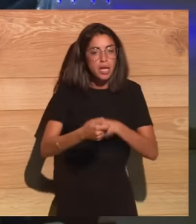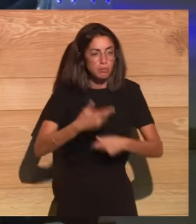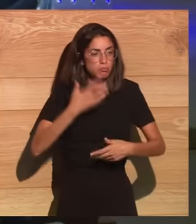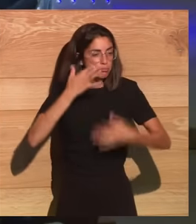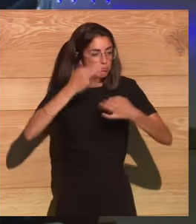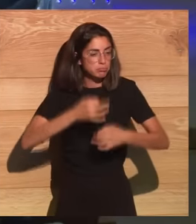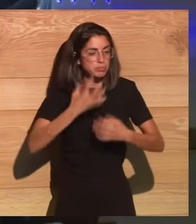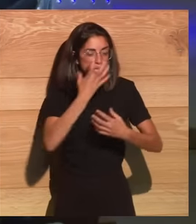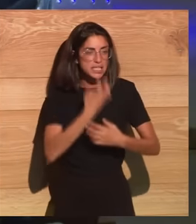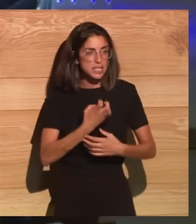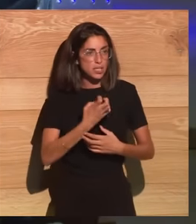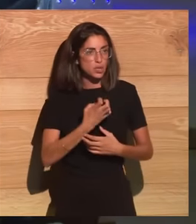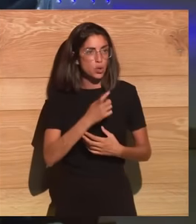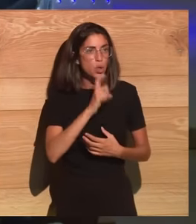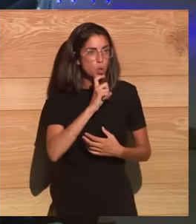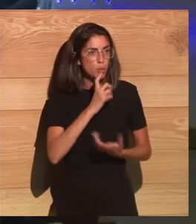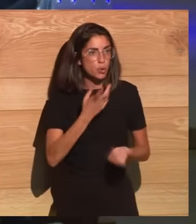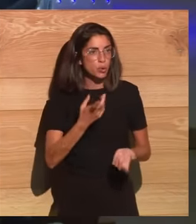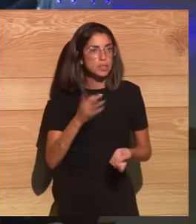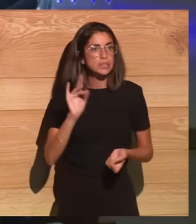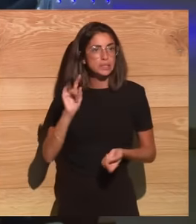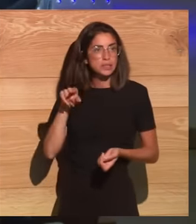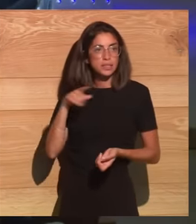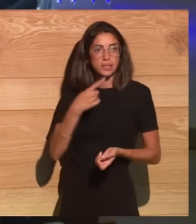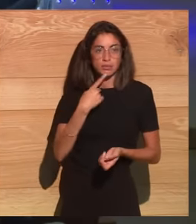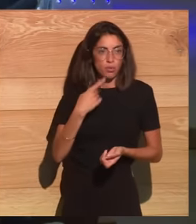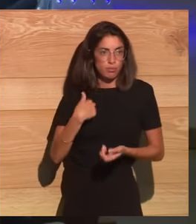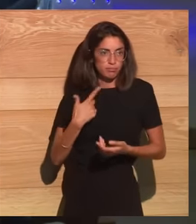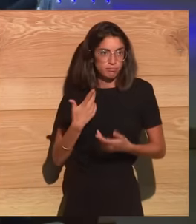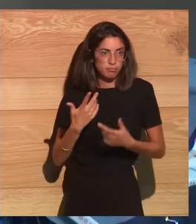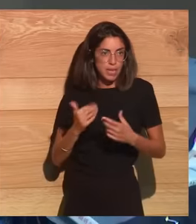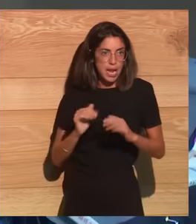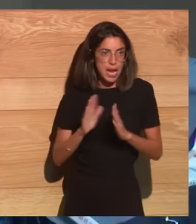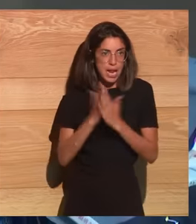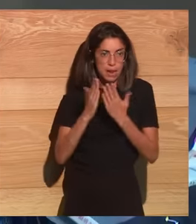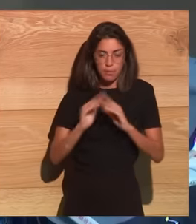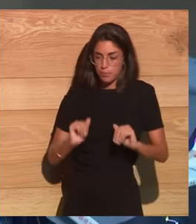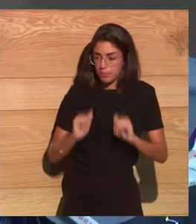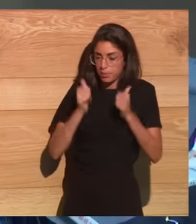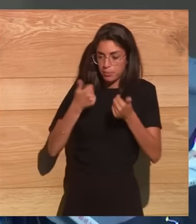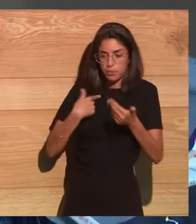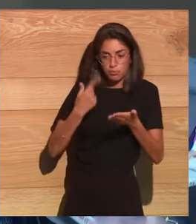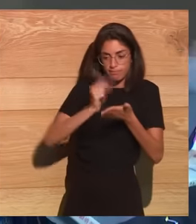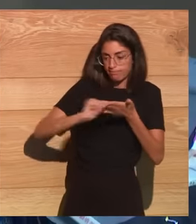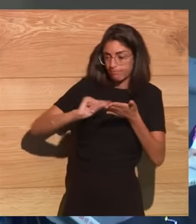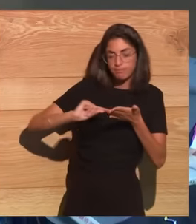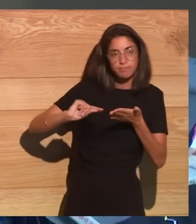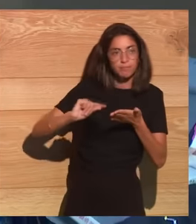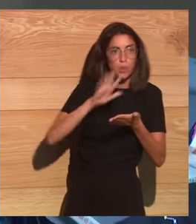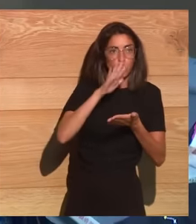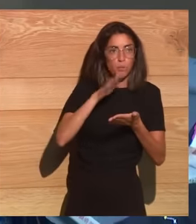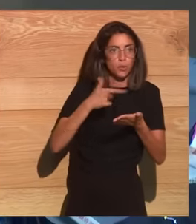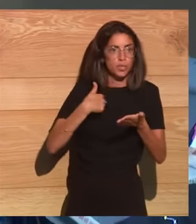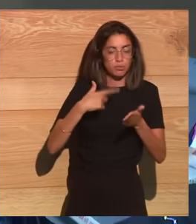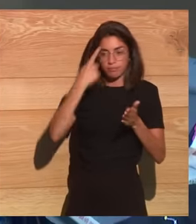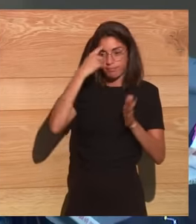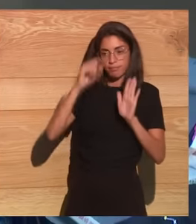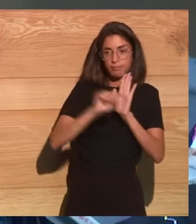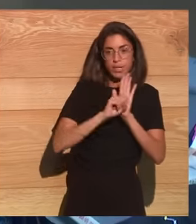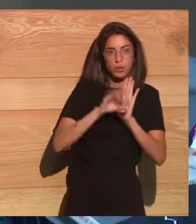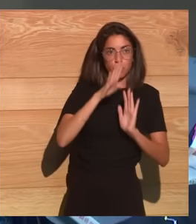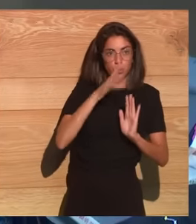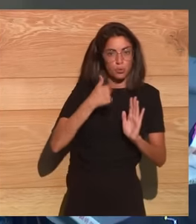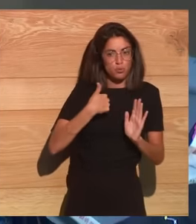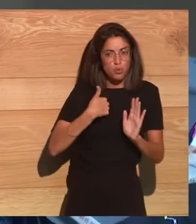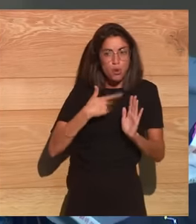lo cuento al principio del libro y Juan lo ha apuntado, pero es que fue una anécdota que me marcó porque estaba en plena decisión de cómo escribo